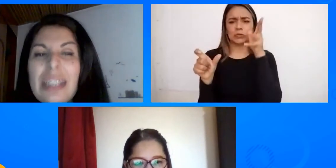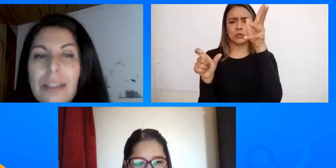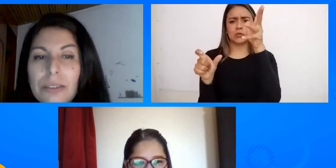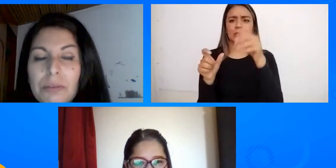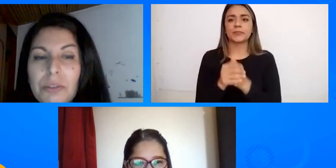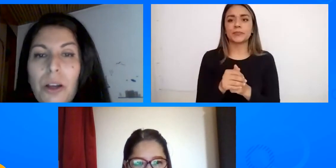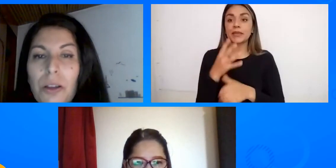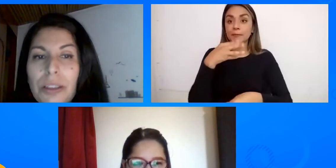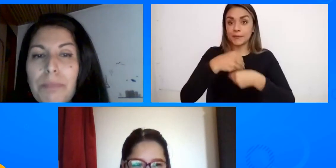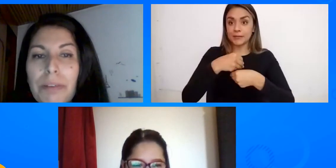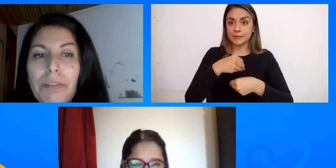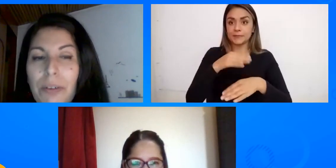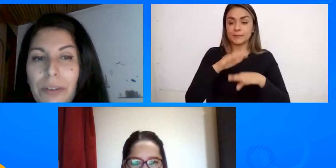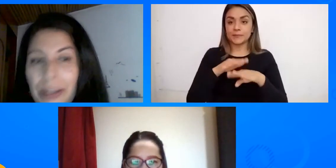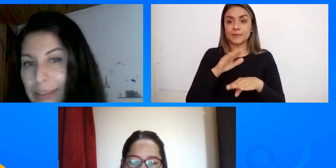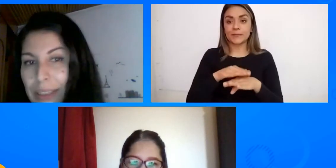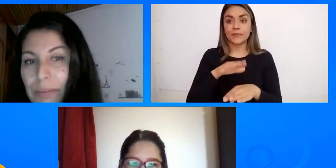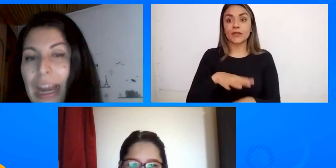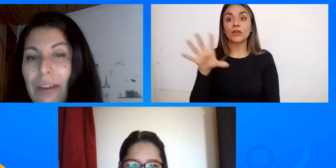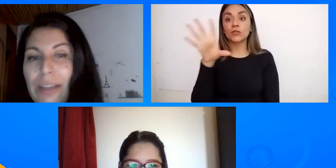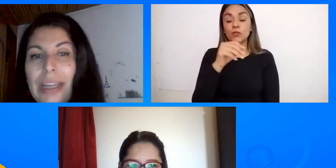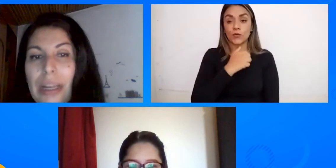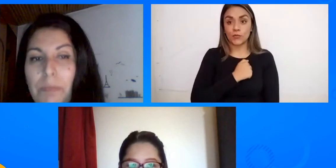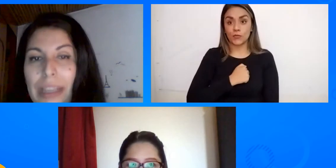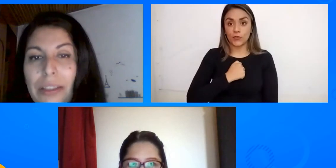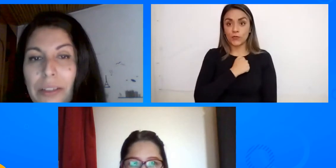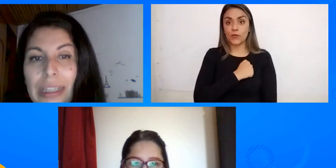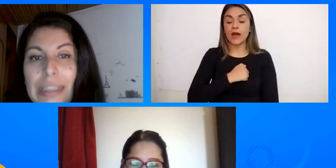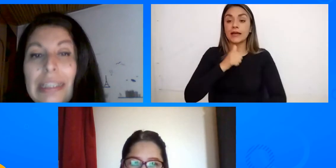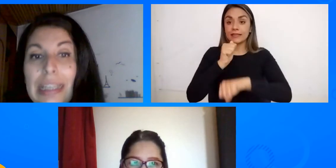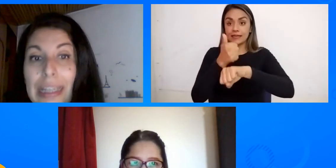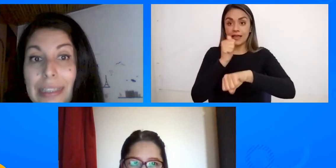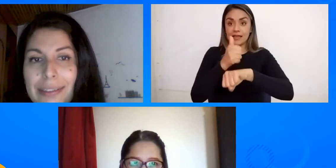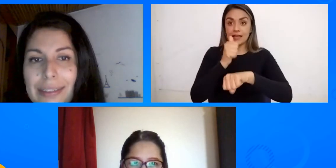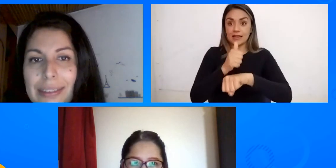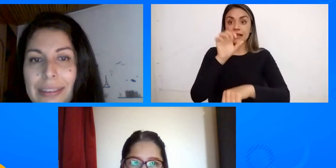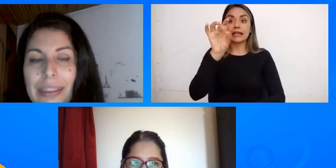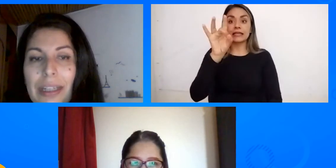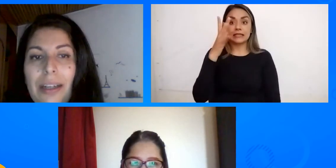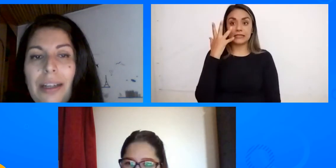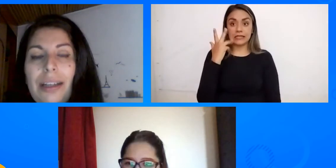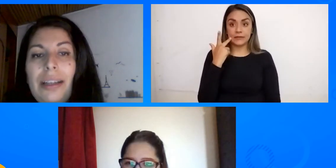que chicos Todos y por favor Les voy a dejar Una tarea Para dentro De 15 días